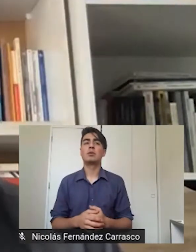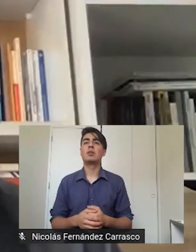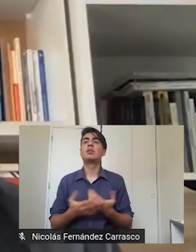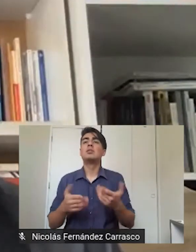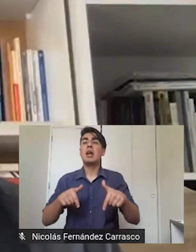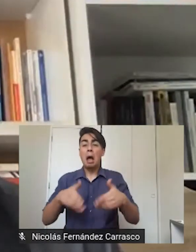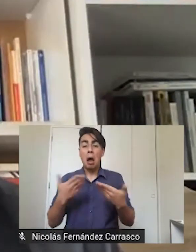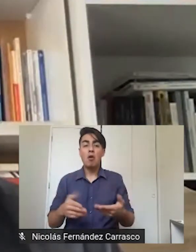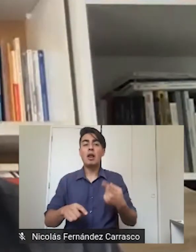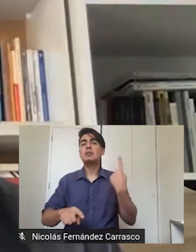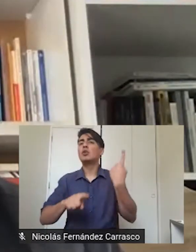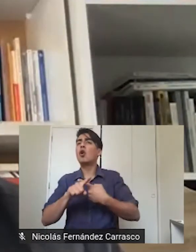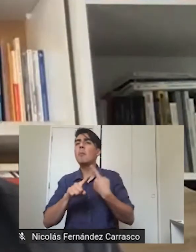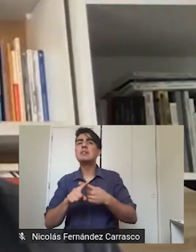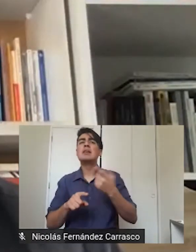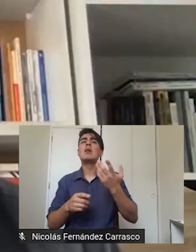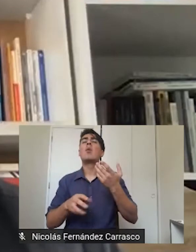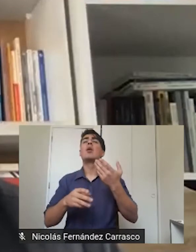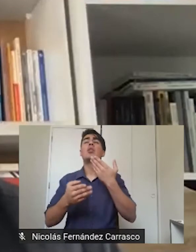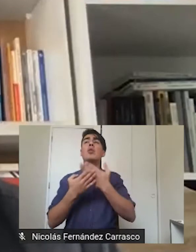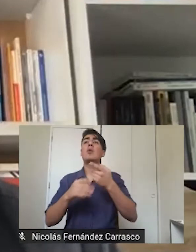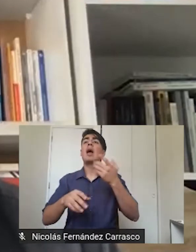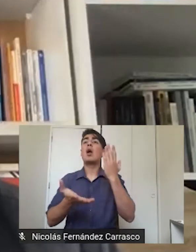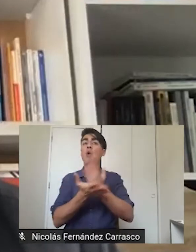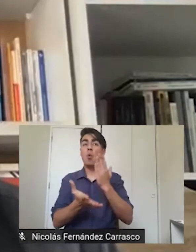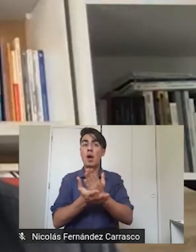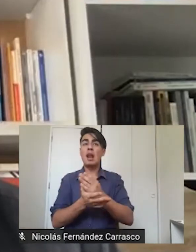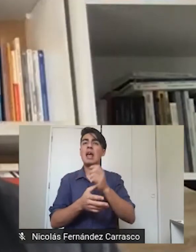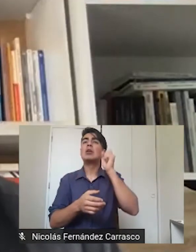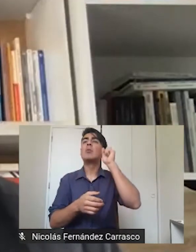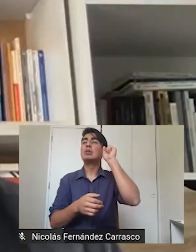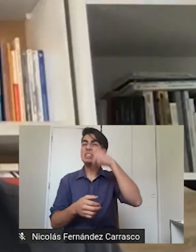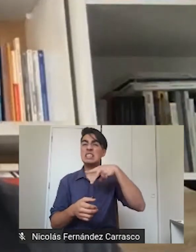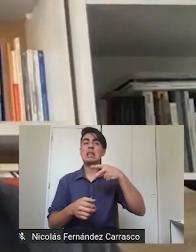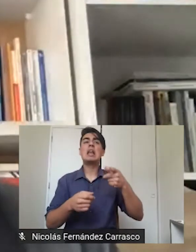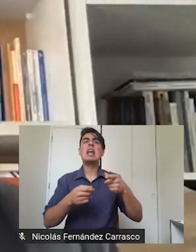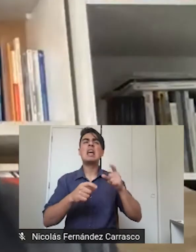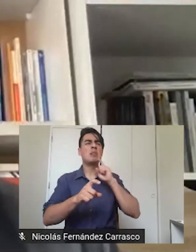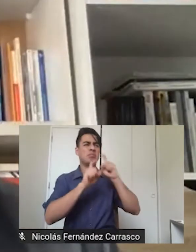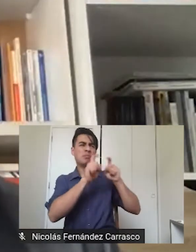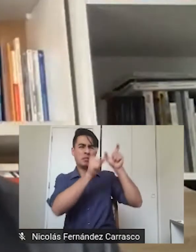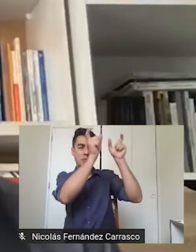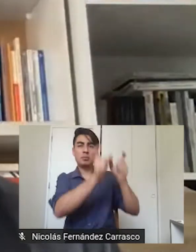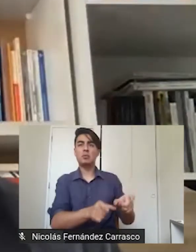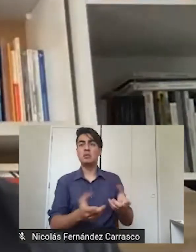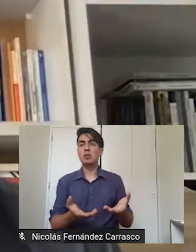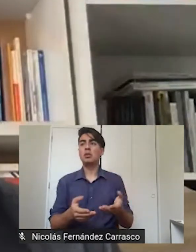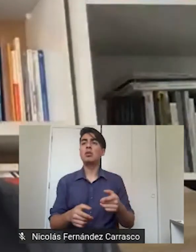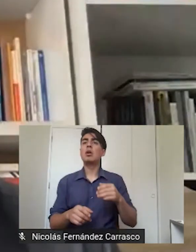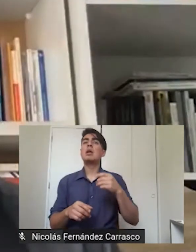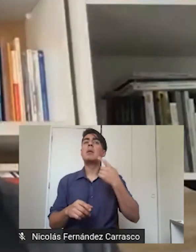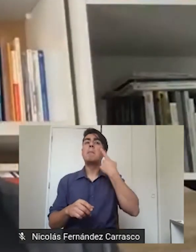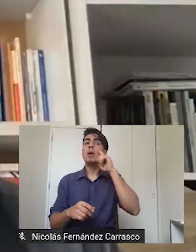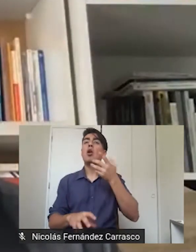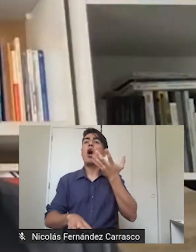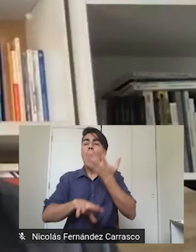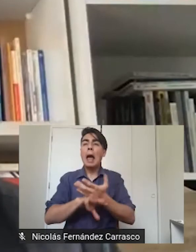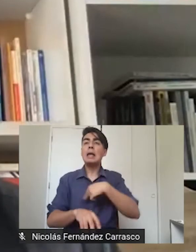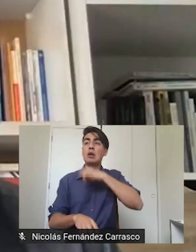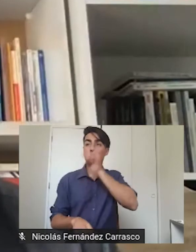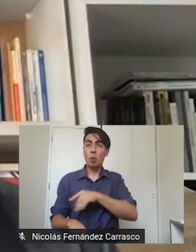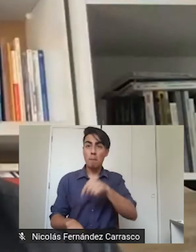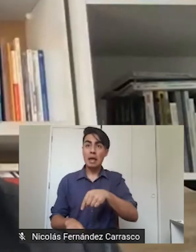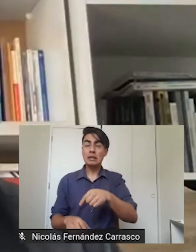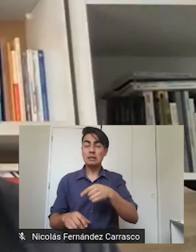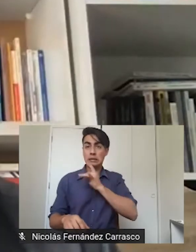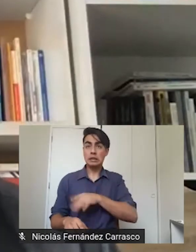hoy estamos hablando de una escuela sin prejuicios, en nuestro país hay grupos que todavía desean exhibir